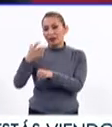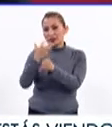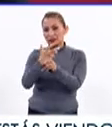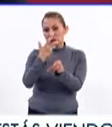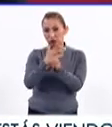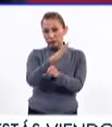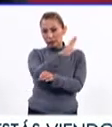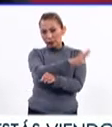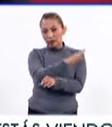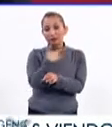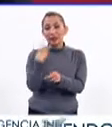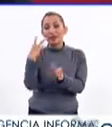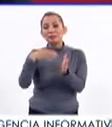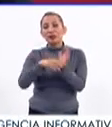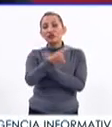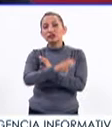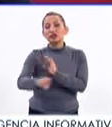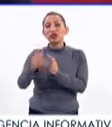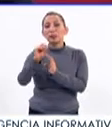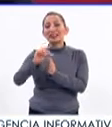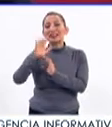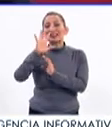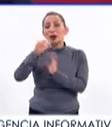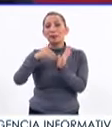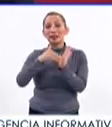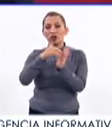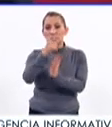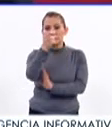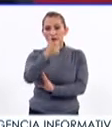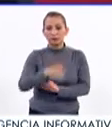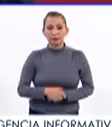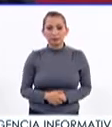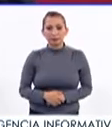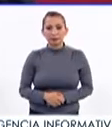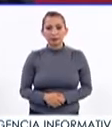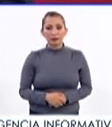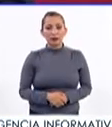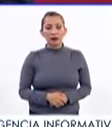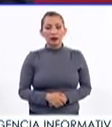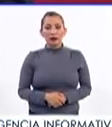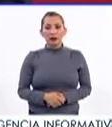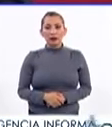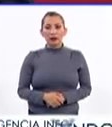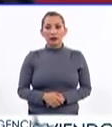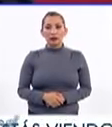Unidos va a ser de 3.295 millones de pesos.